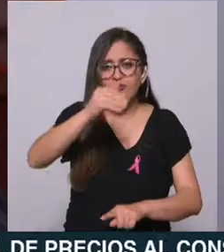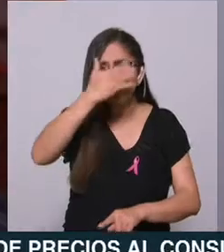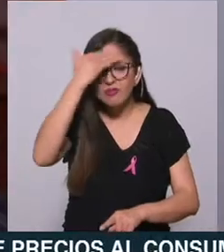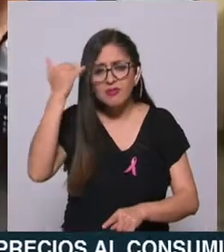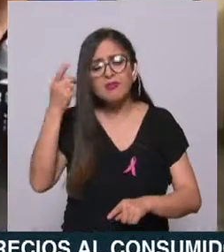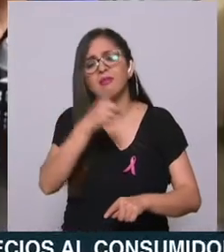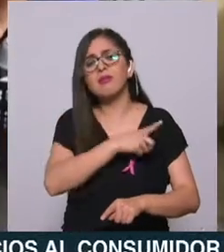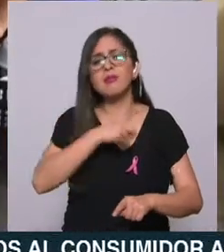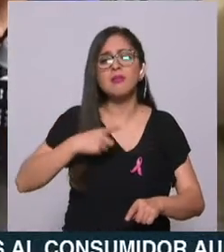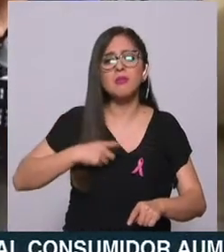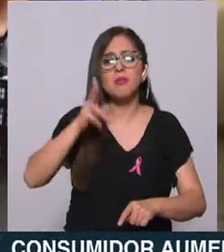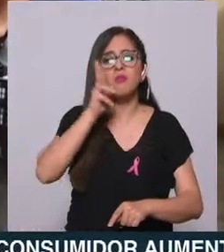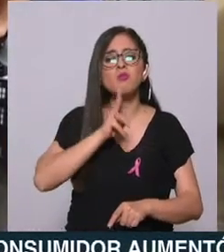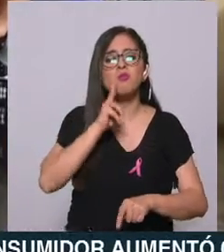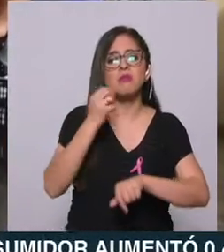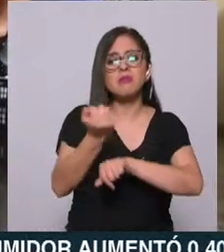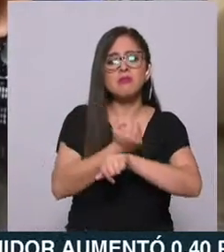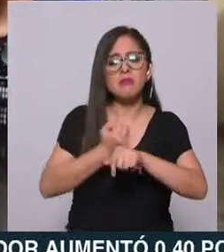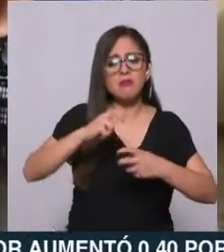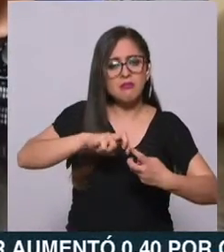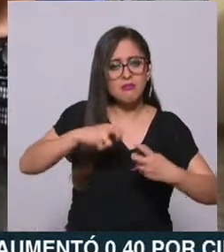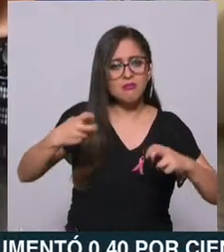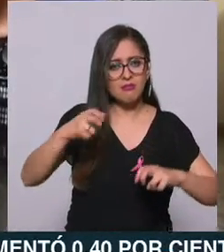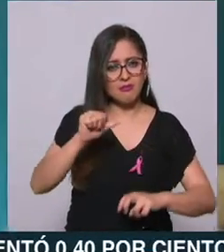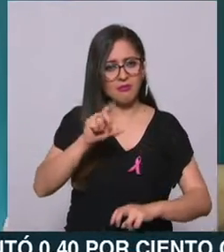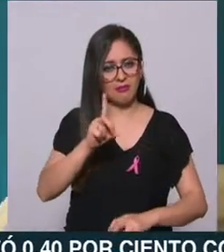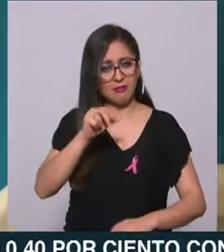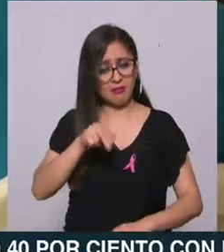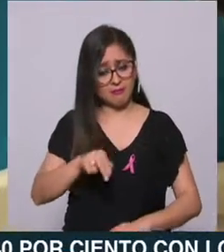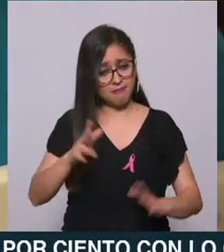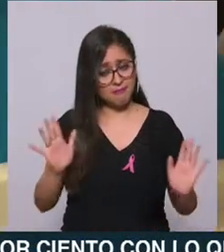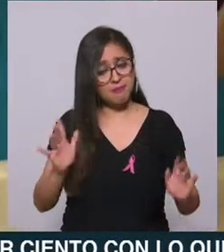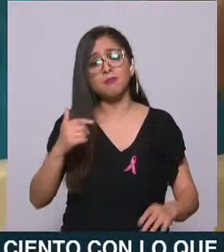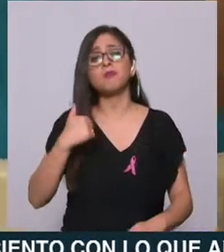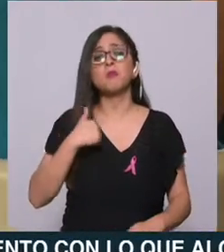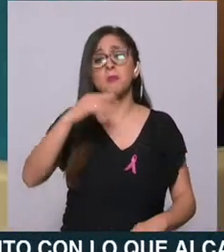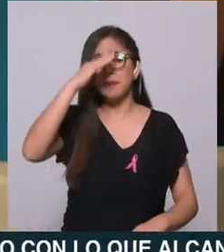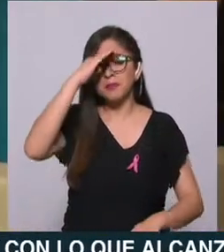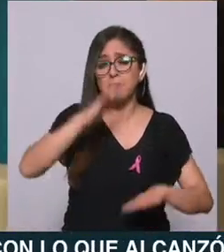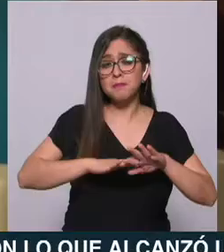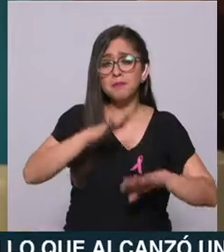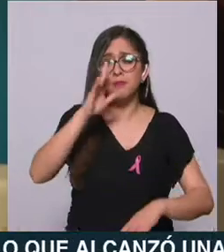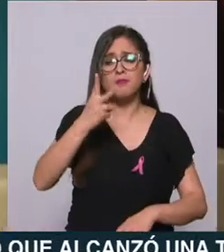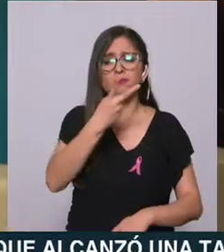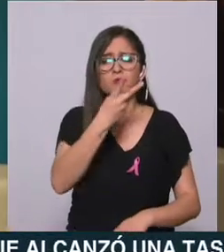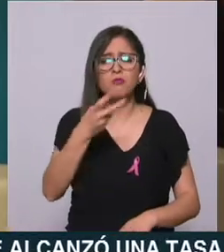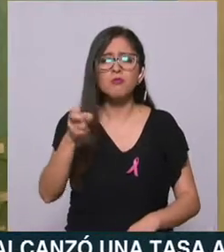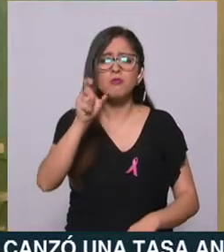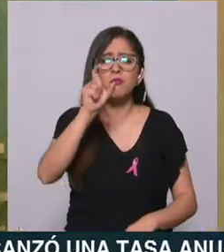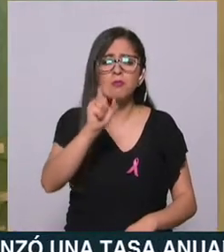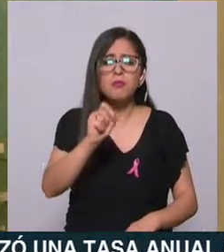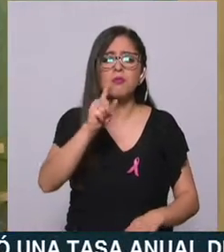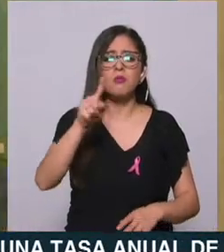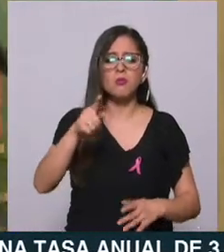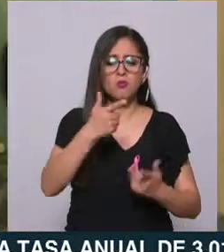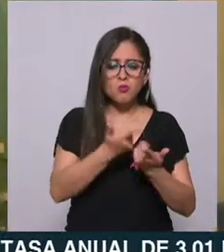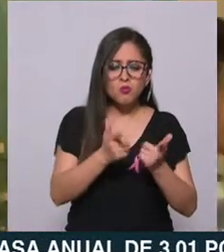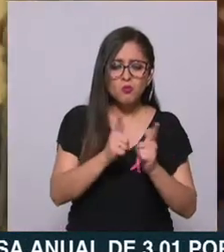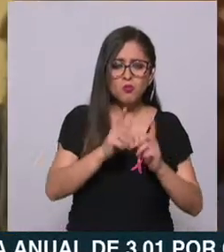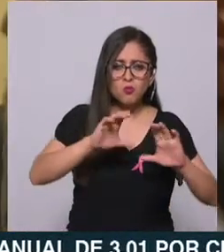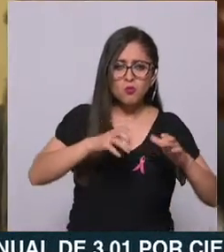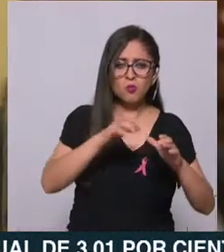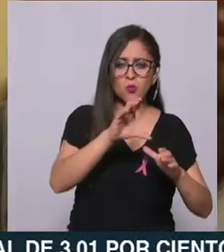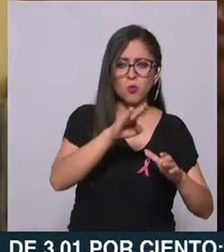pruebas de ADN. Yo creo que somos la más agresiva positivamente. Tenemos más de 220 clubes en Estados